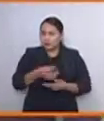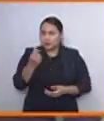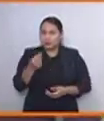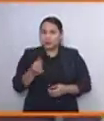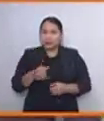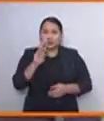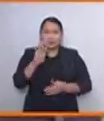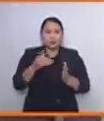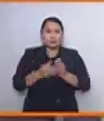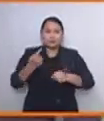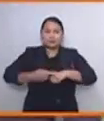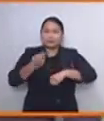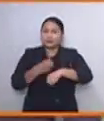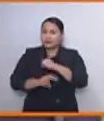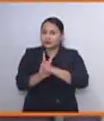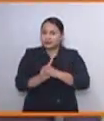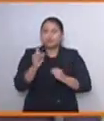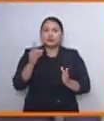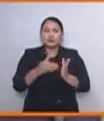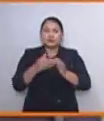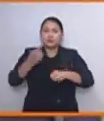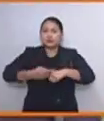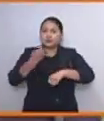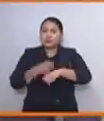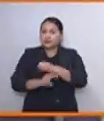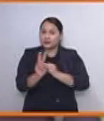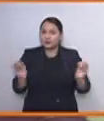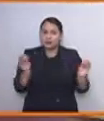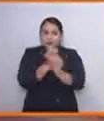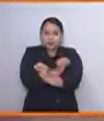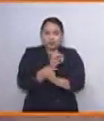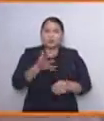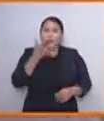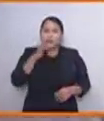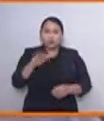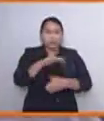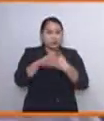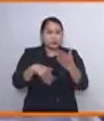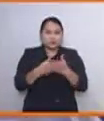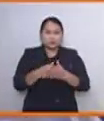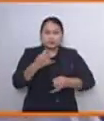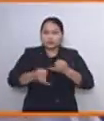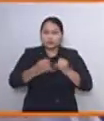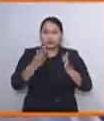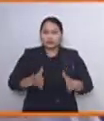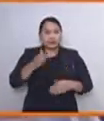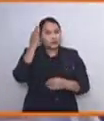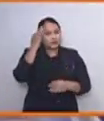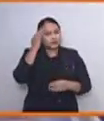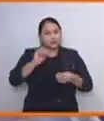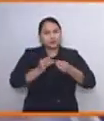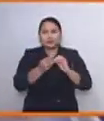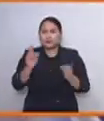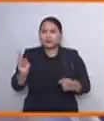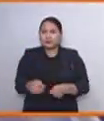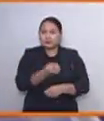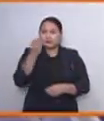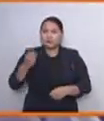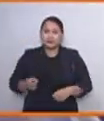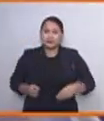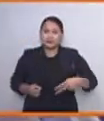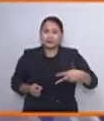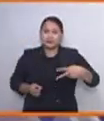veces tu inversión con premiados y 1.000 veces con premiados mix. Así que les deseo muchísima suerte, jugadores, porque conocemos el primer número ganador, primer